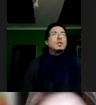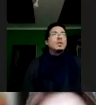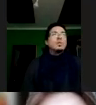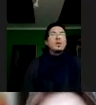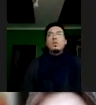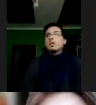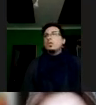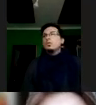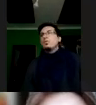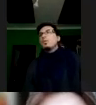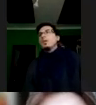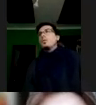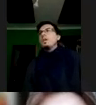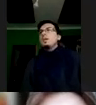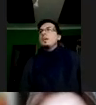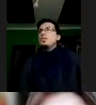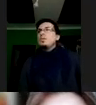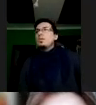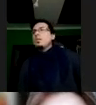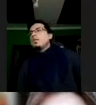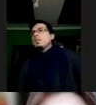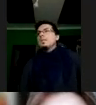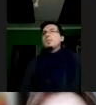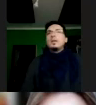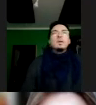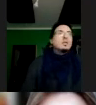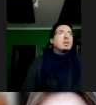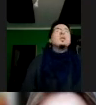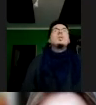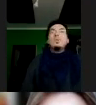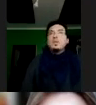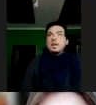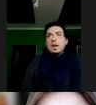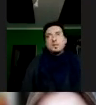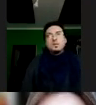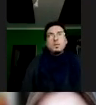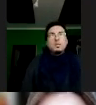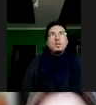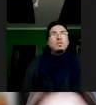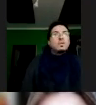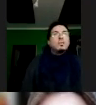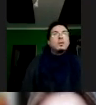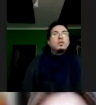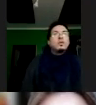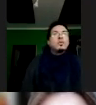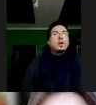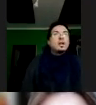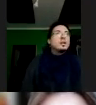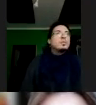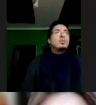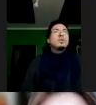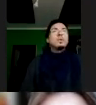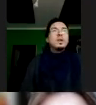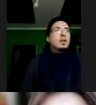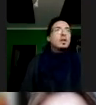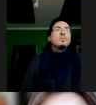Chiquillos, cualquier duda, cualquier consulta, alguna inquietud que les pase por la mente, ustedes la hacen solamente, no hay ningún problema. Yo no me voy a enojar y